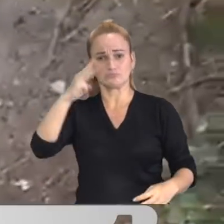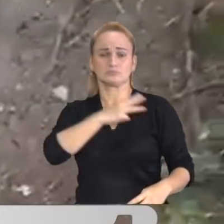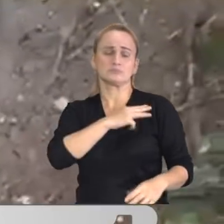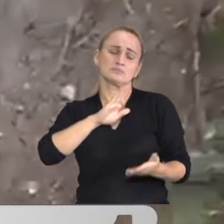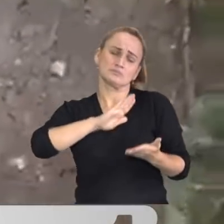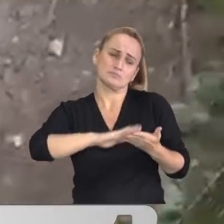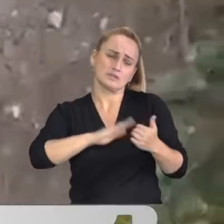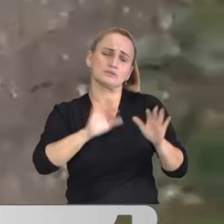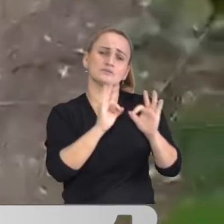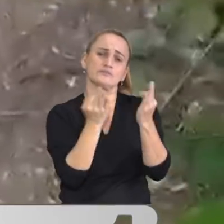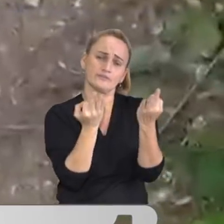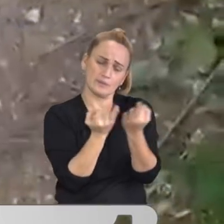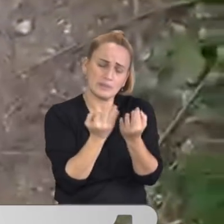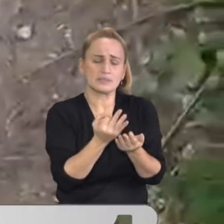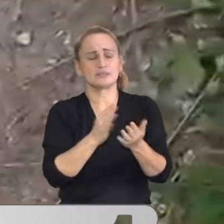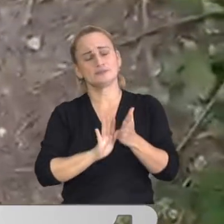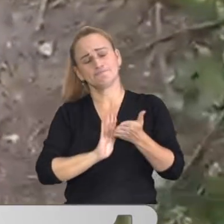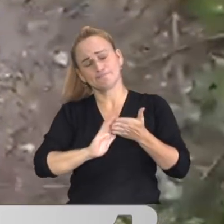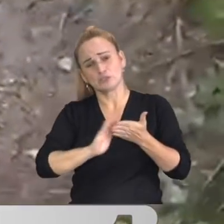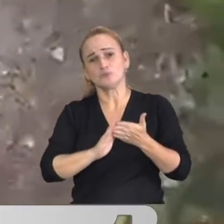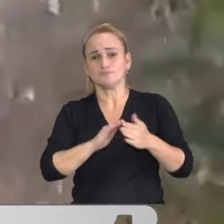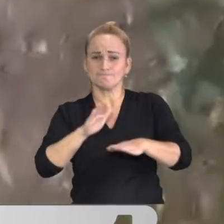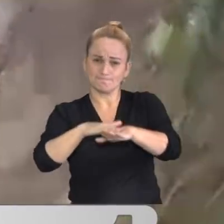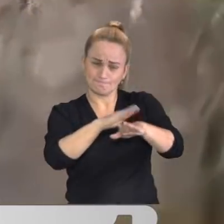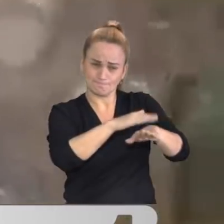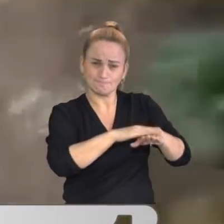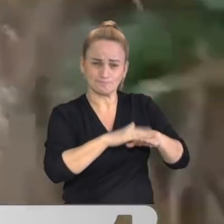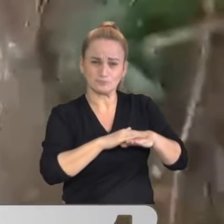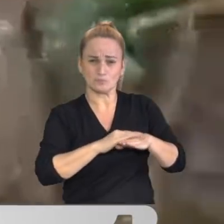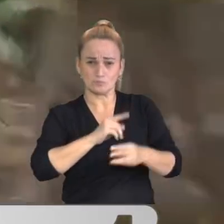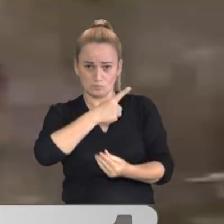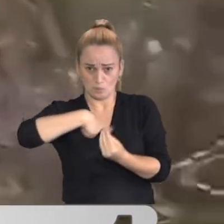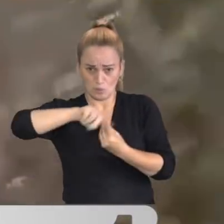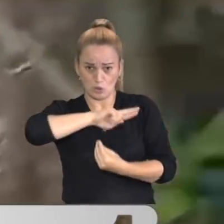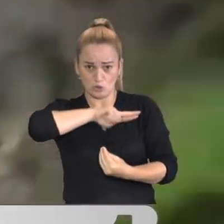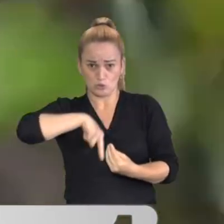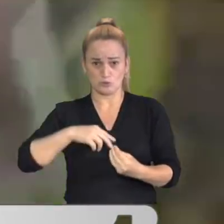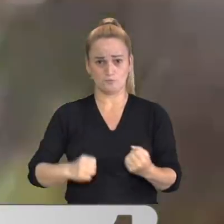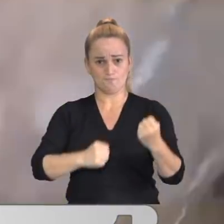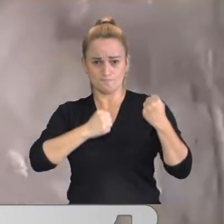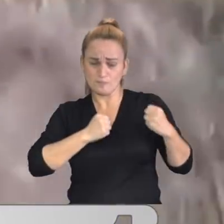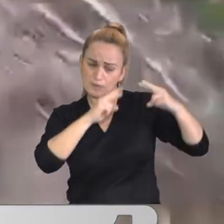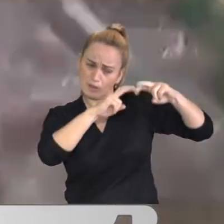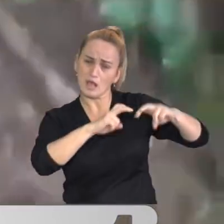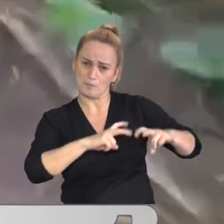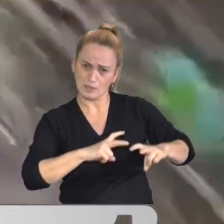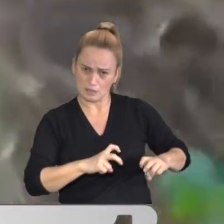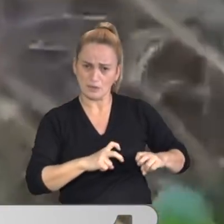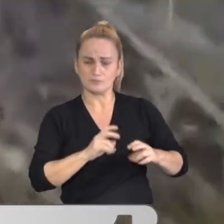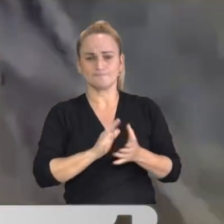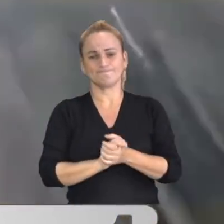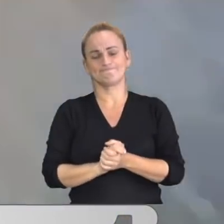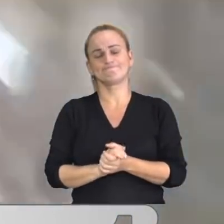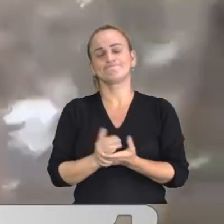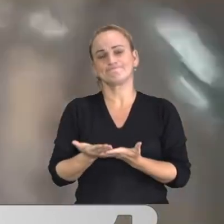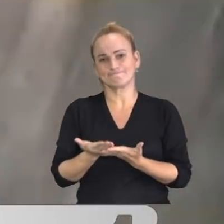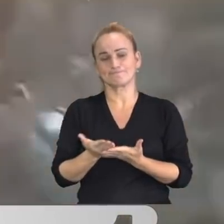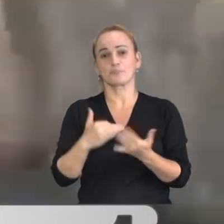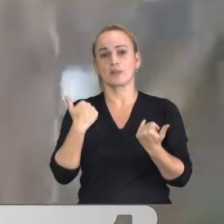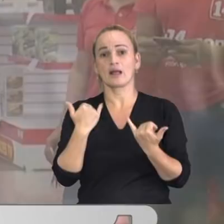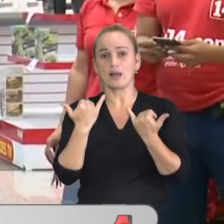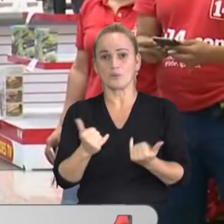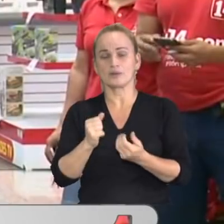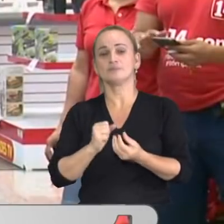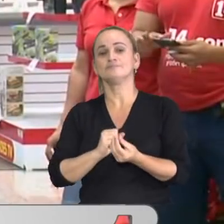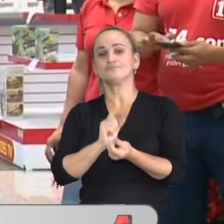la familia y segundo, anunciando una investigación sobre el procedimiento que se realizó en este lamentable episodio. Y ahora